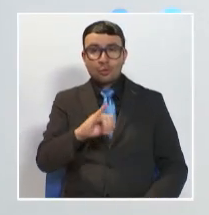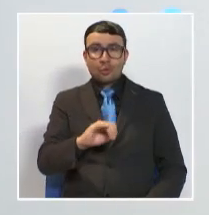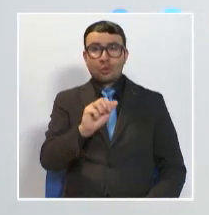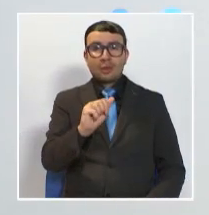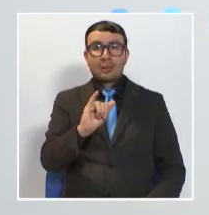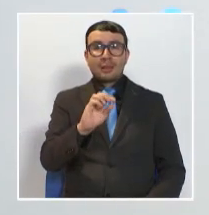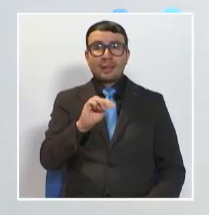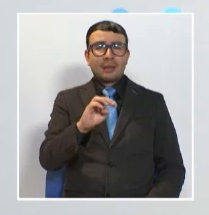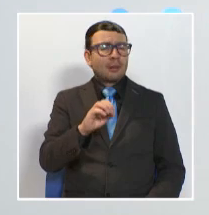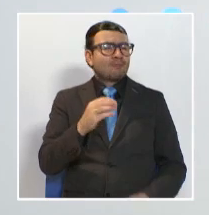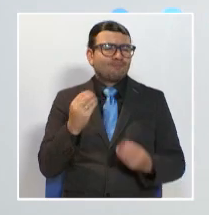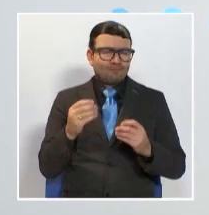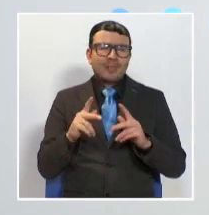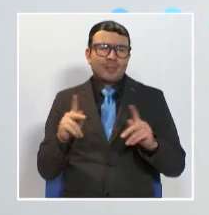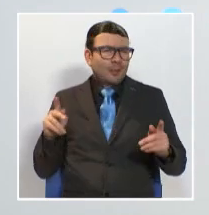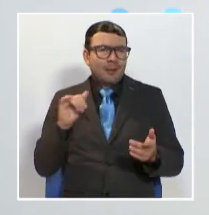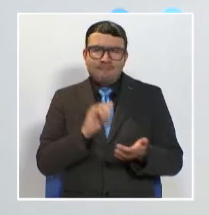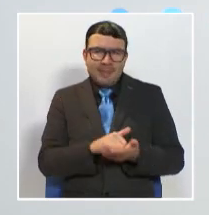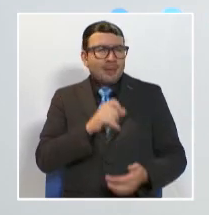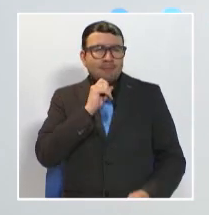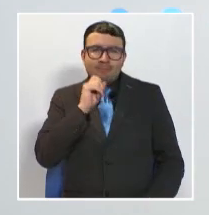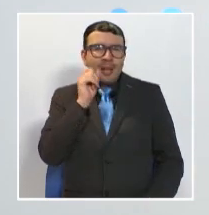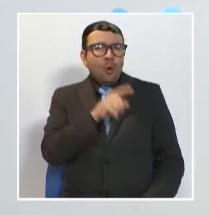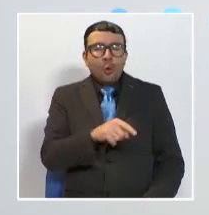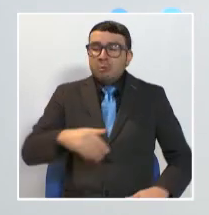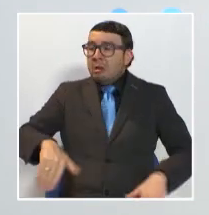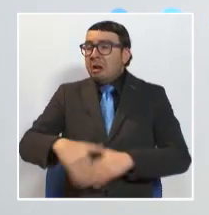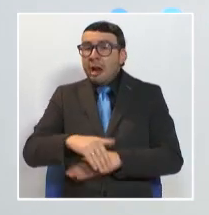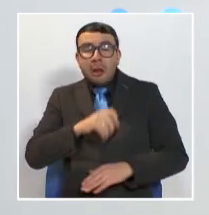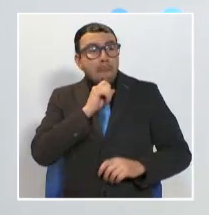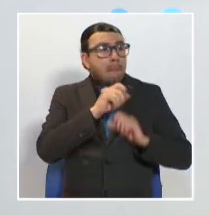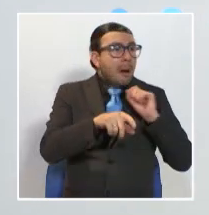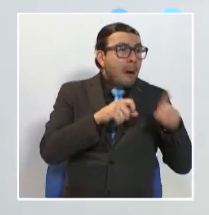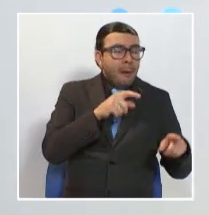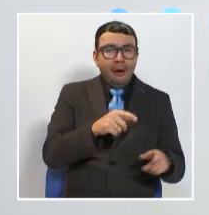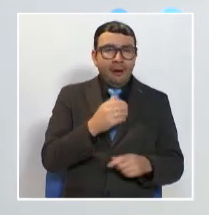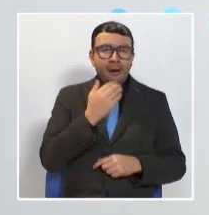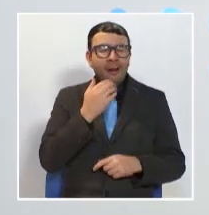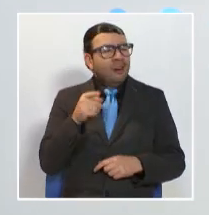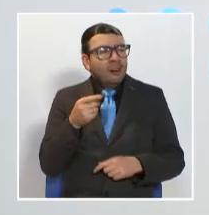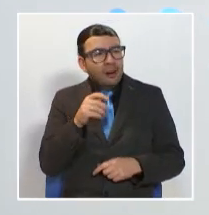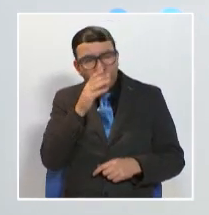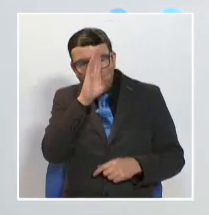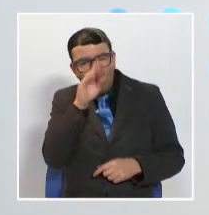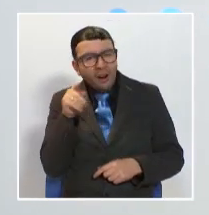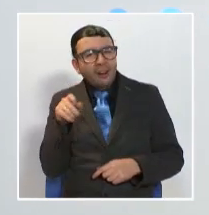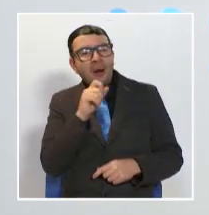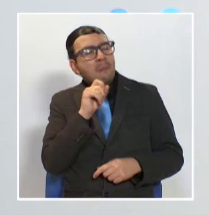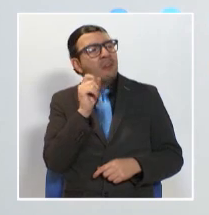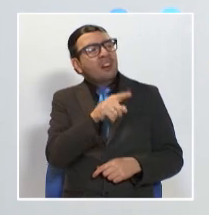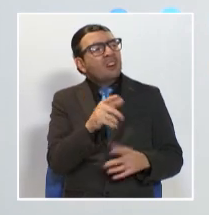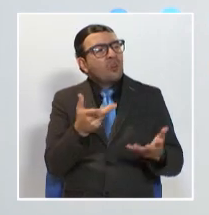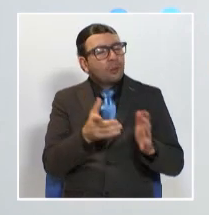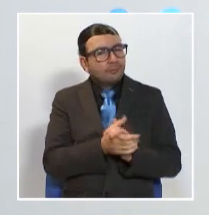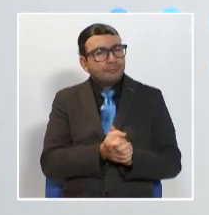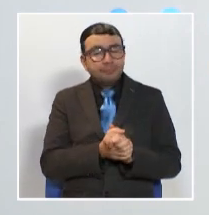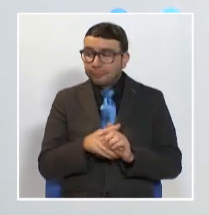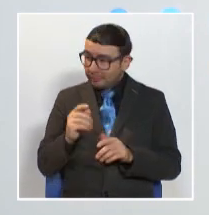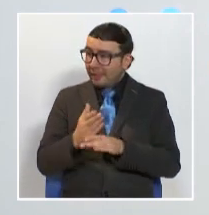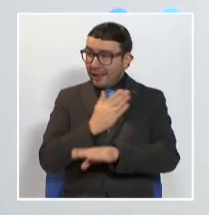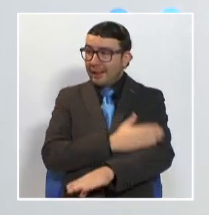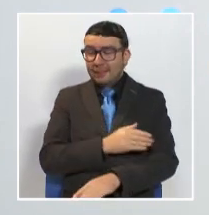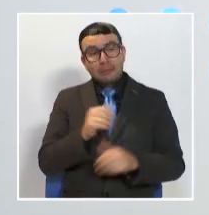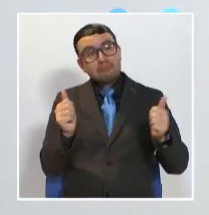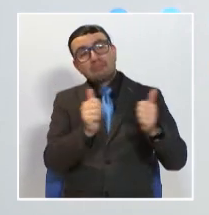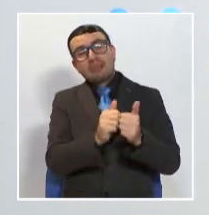preguntan las personas en la calle. ¿Cuál es esa inquietud que usted le decía a la doctora ahora con